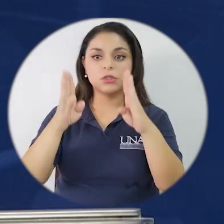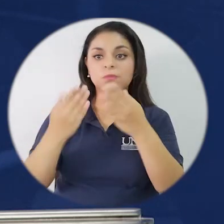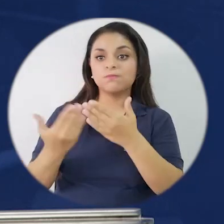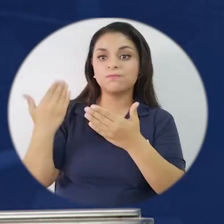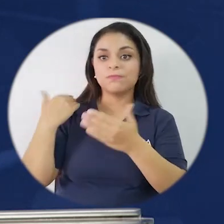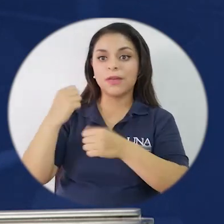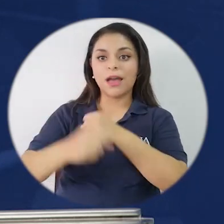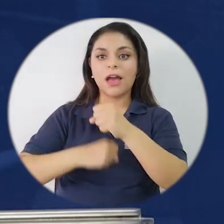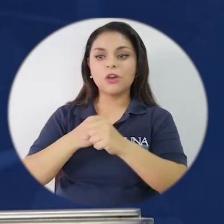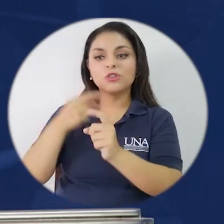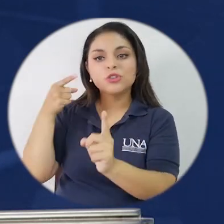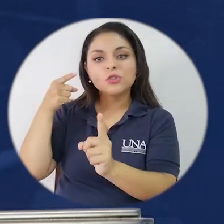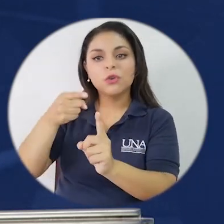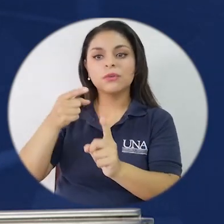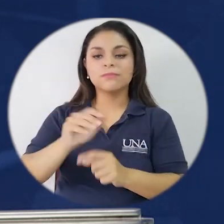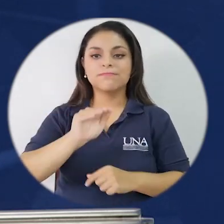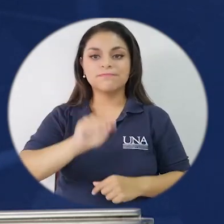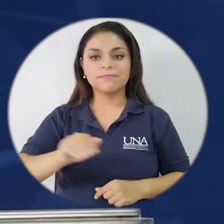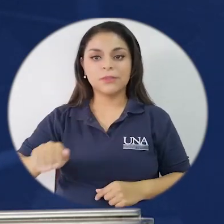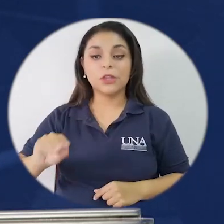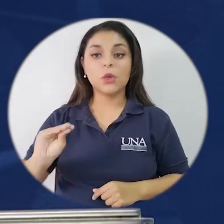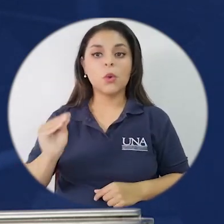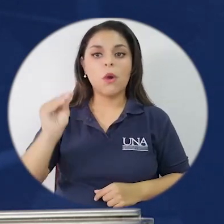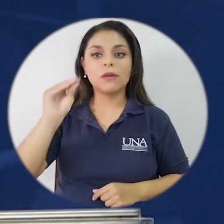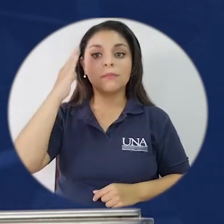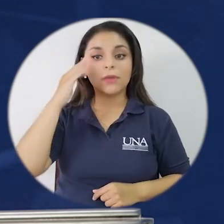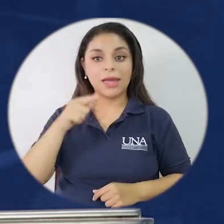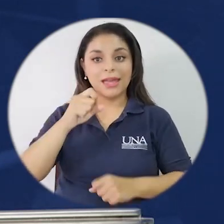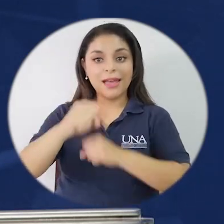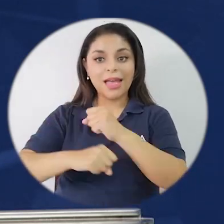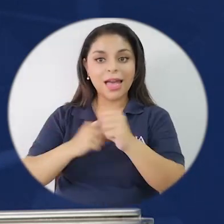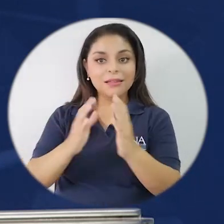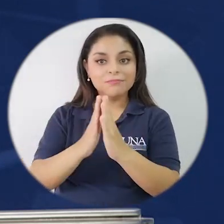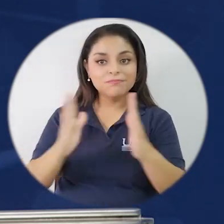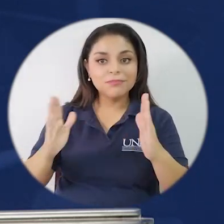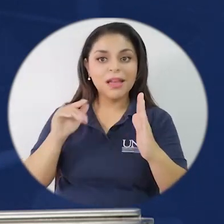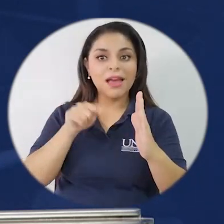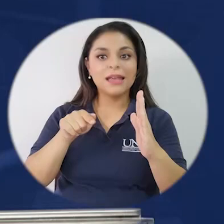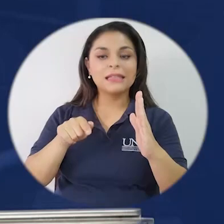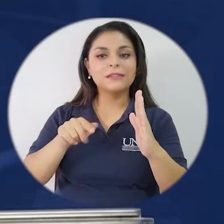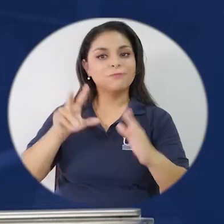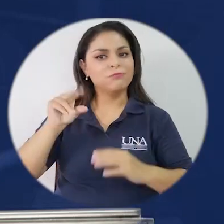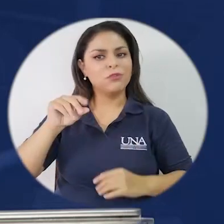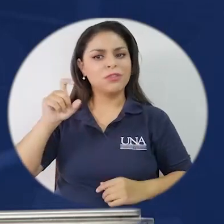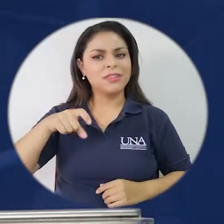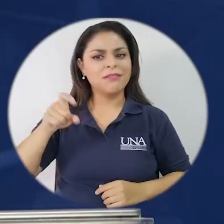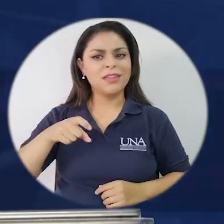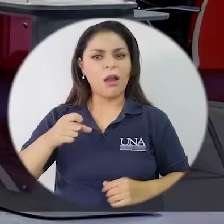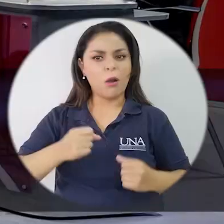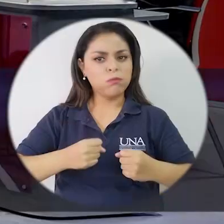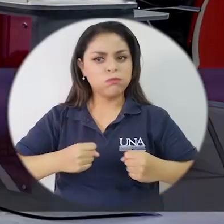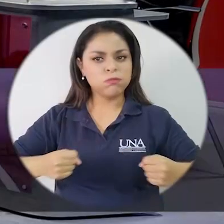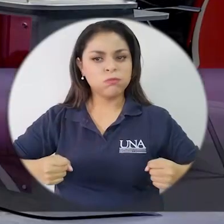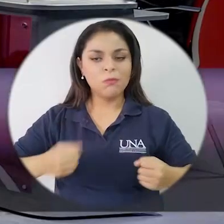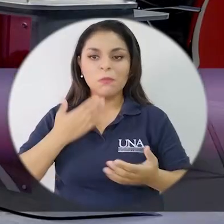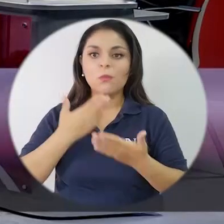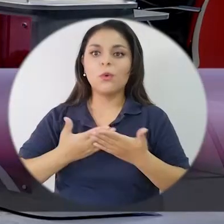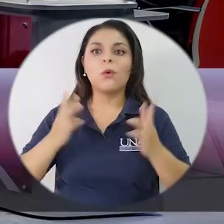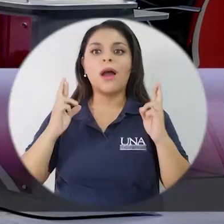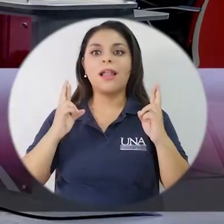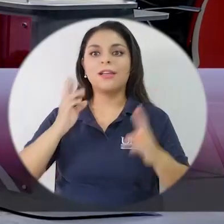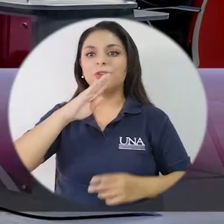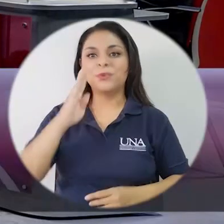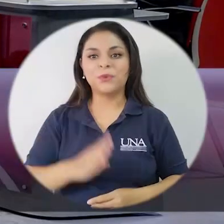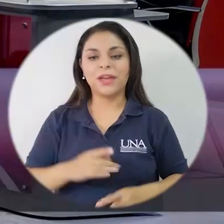para acá sobre el tema de la niñez y la adolescencia, porque son las edades en las que usted se supone pues que no debería tener este tipo de problemas, pues nunca en la vida,